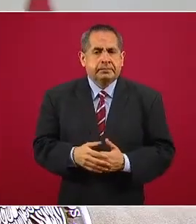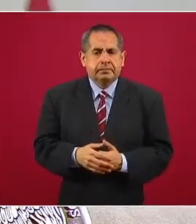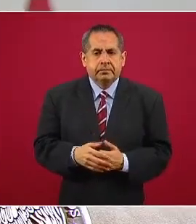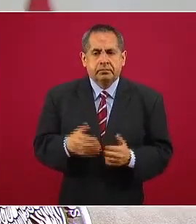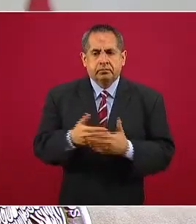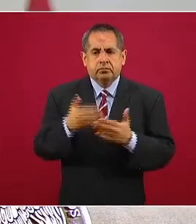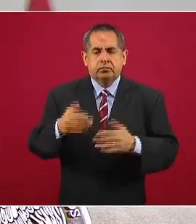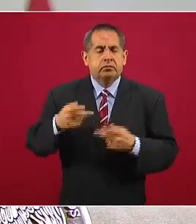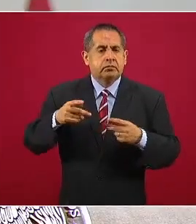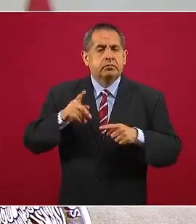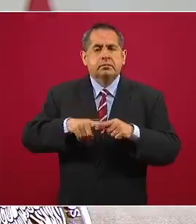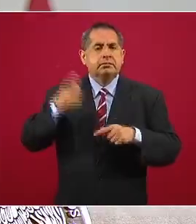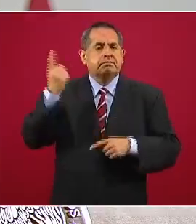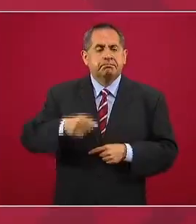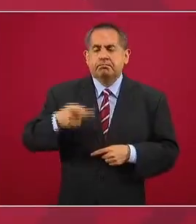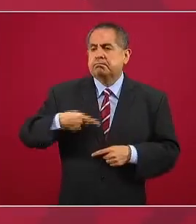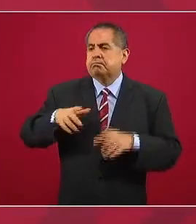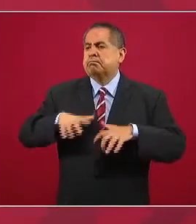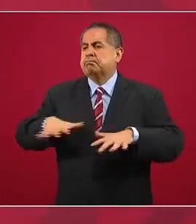manda el pueblo,